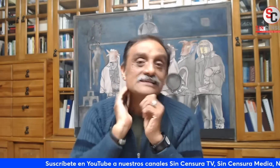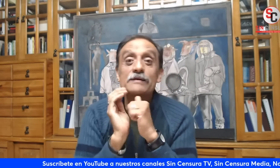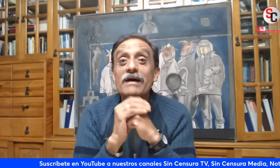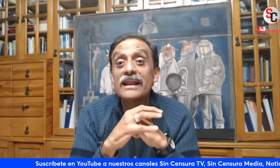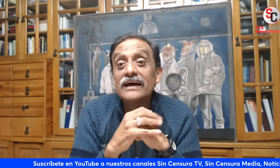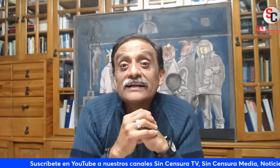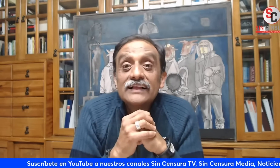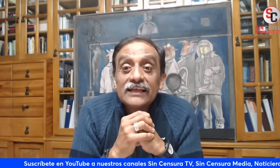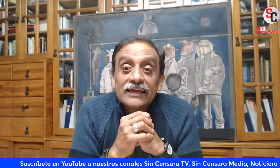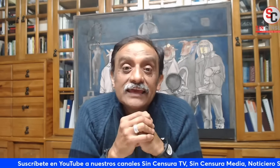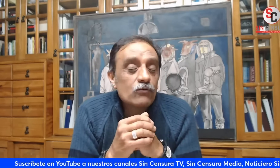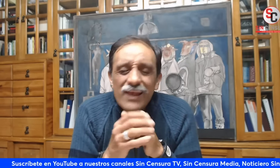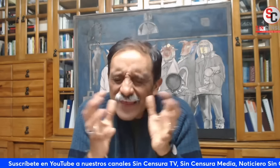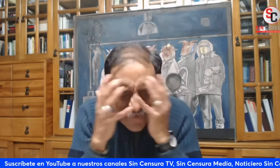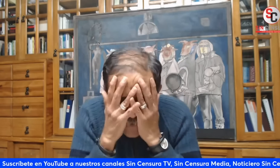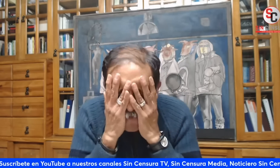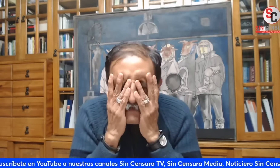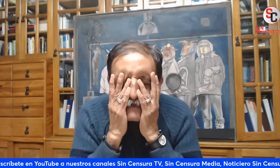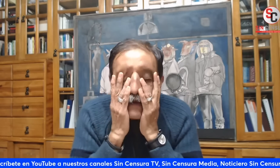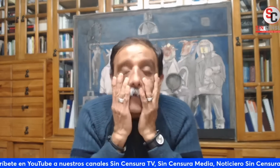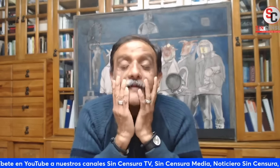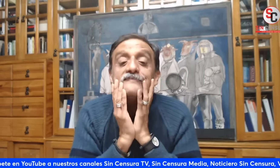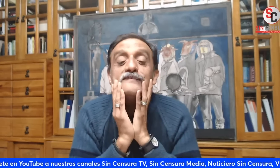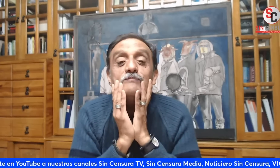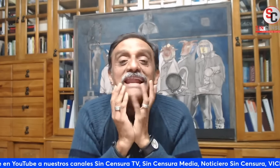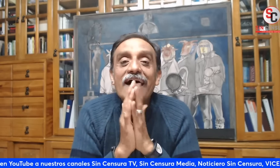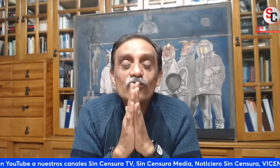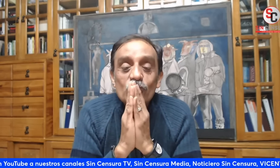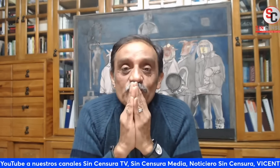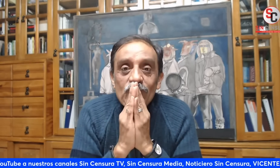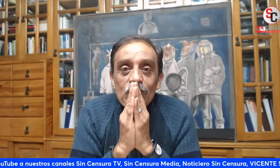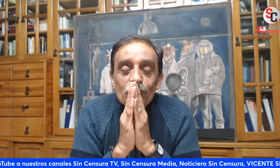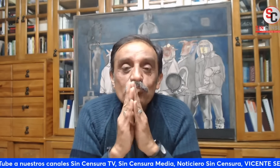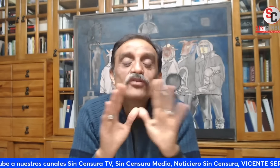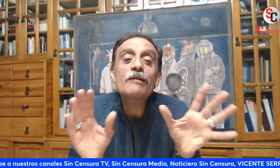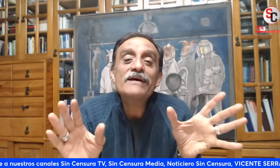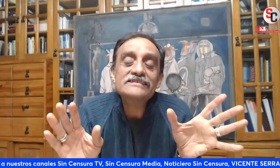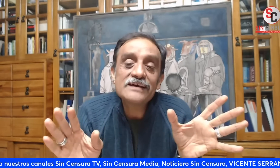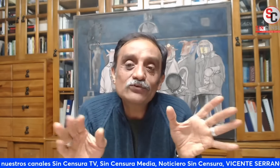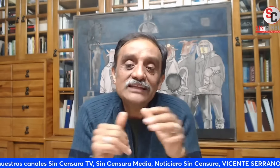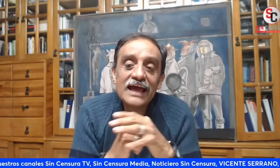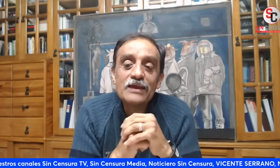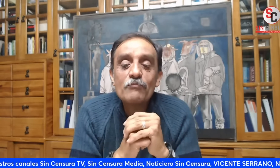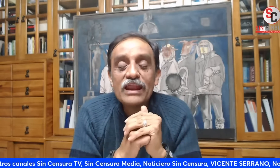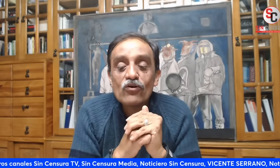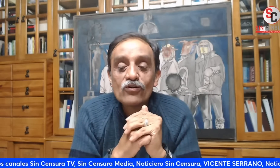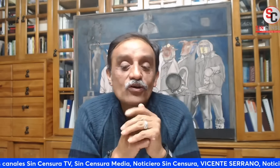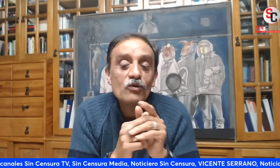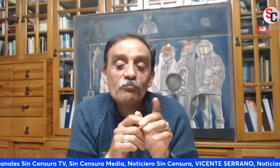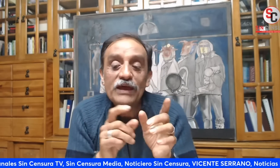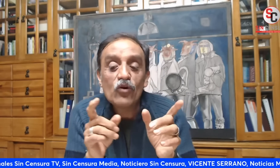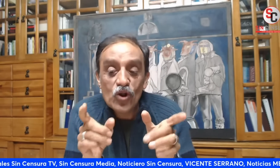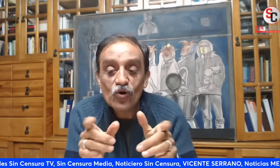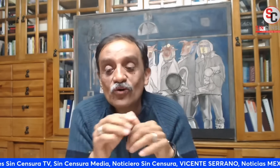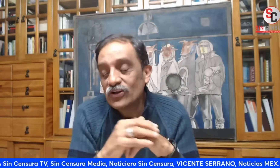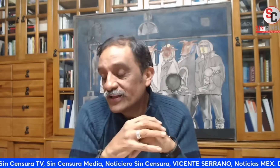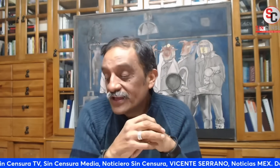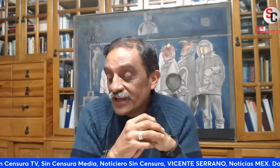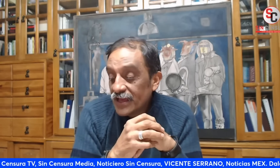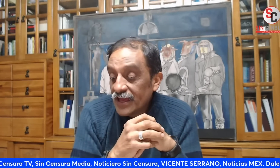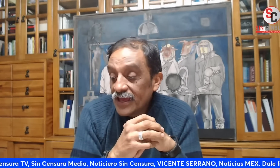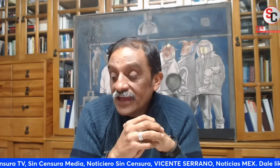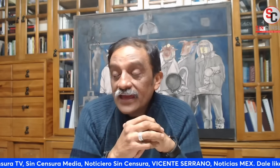esta semana que una de las cosas que no han asimilado, podrá parecer un detalle menor, pero